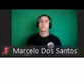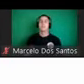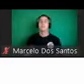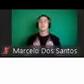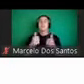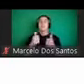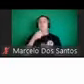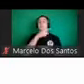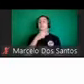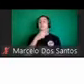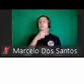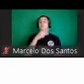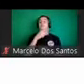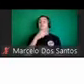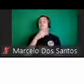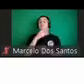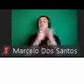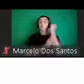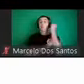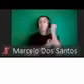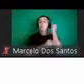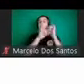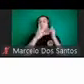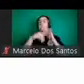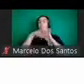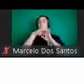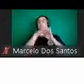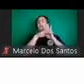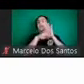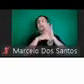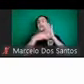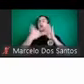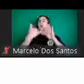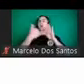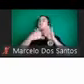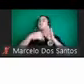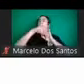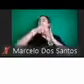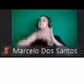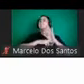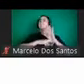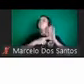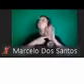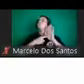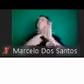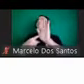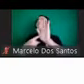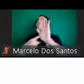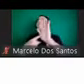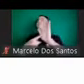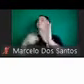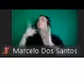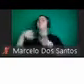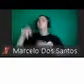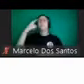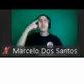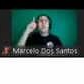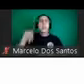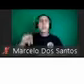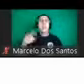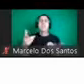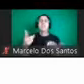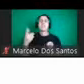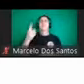son resoluciones. Estas normativas tendientes a salvaguardar los derechos y el bienestar